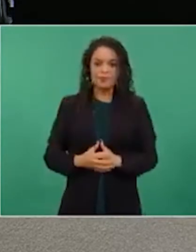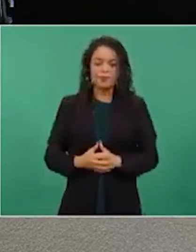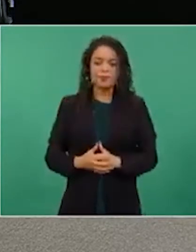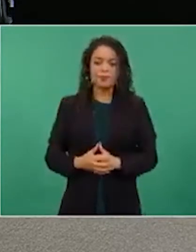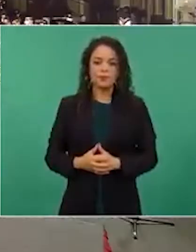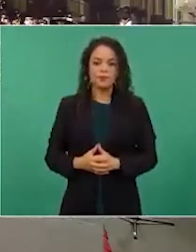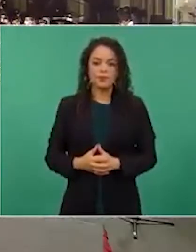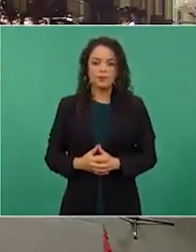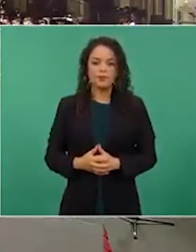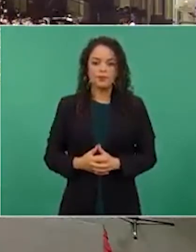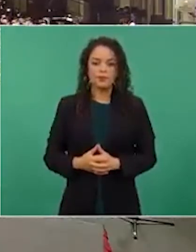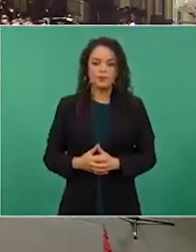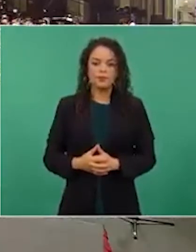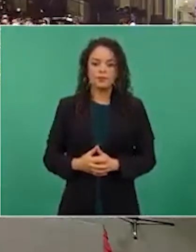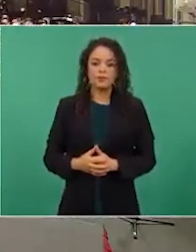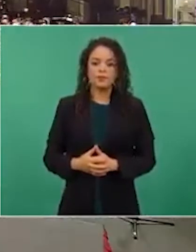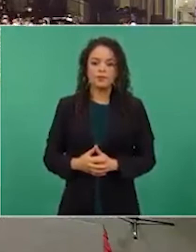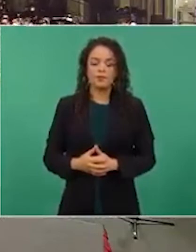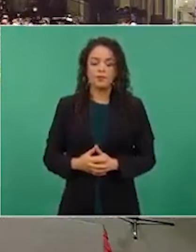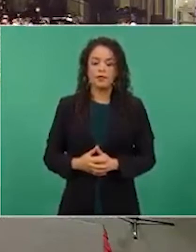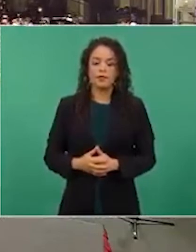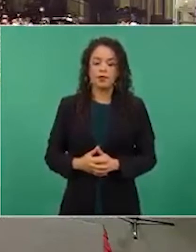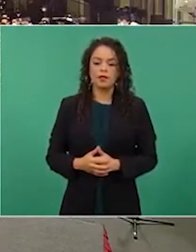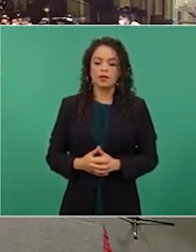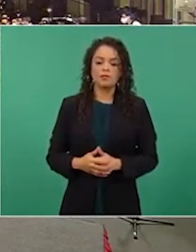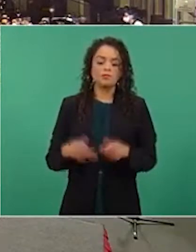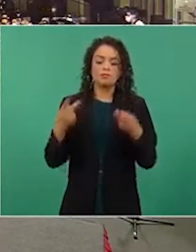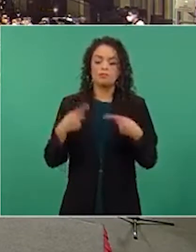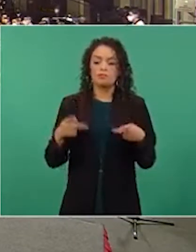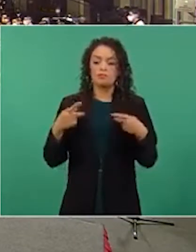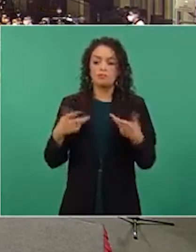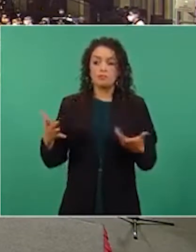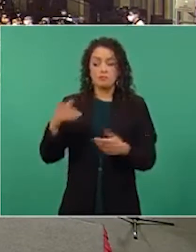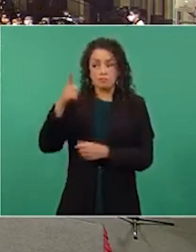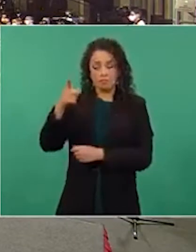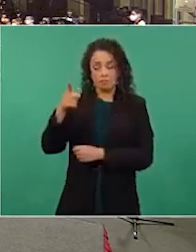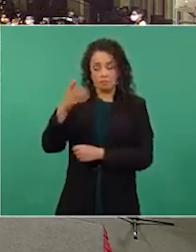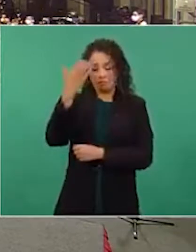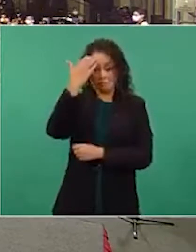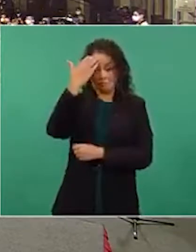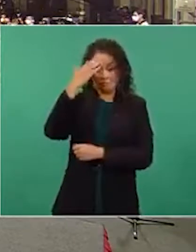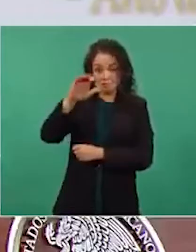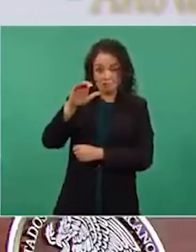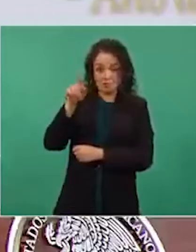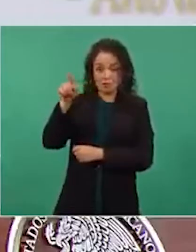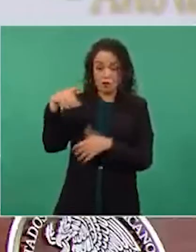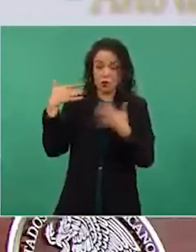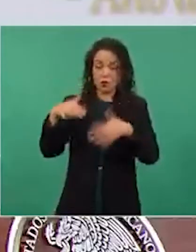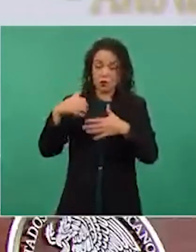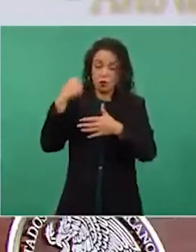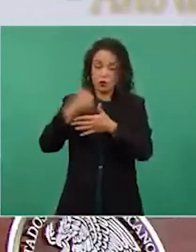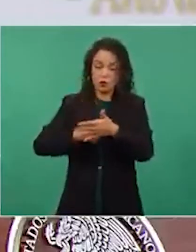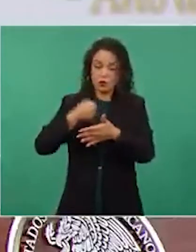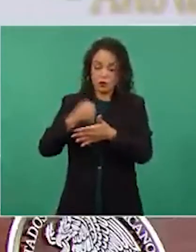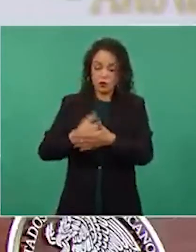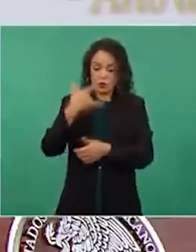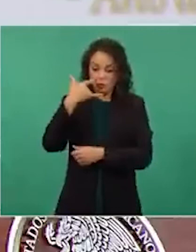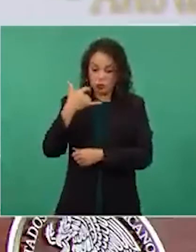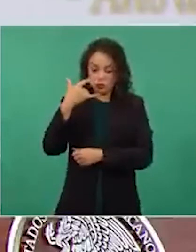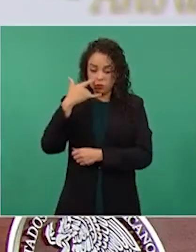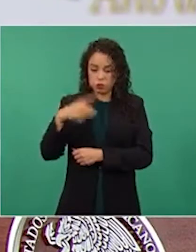hoy festejamos también a esos desconocidos héroes y heroínas que luchan las grandes batallas de la historia